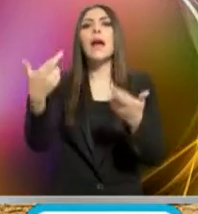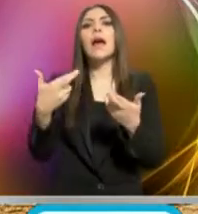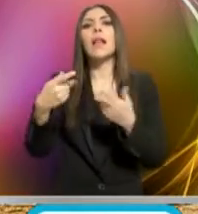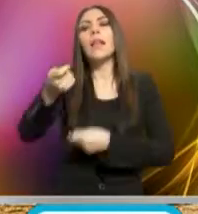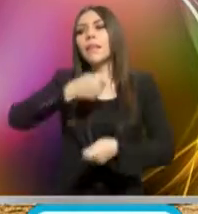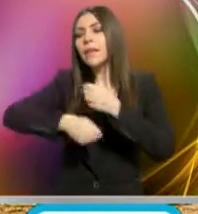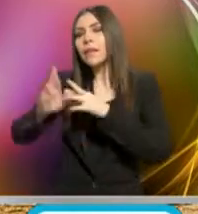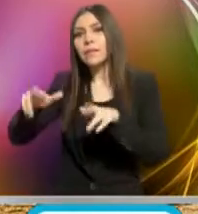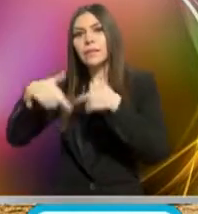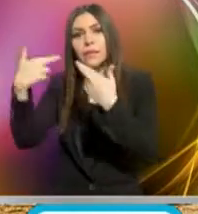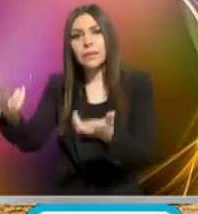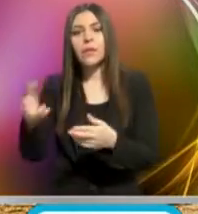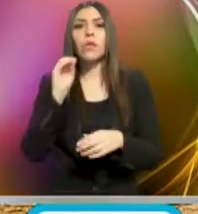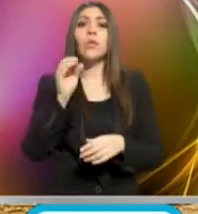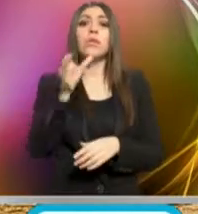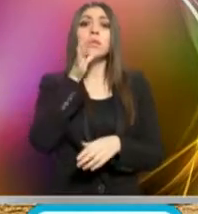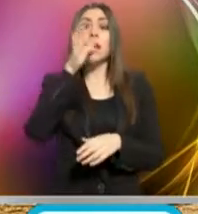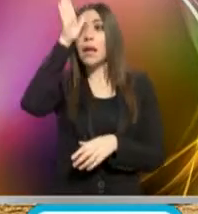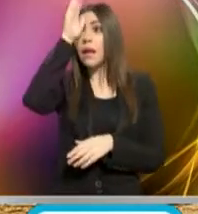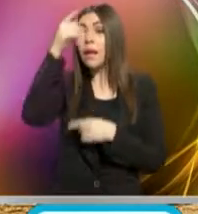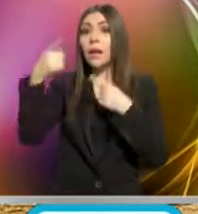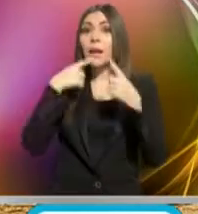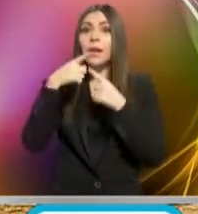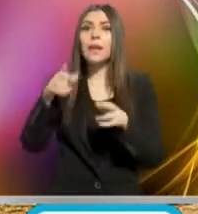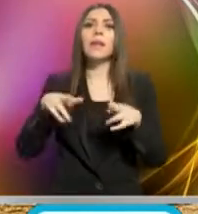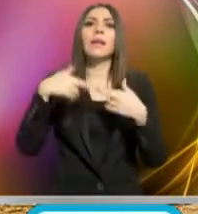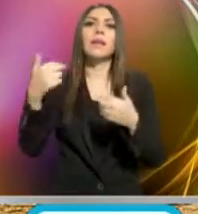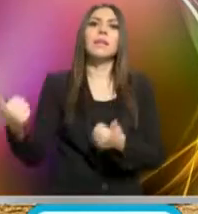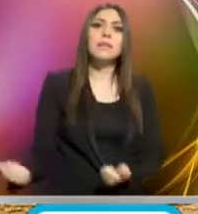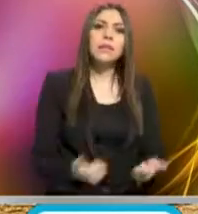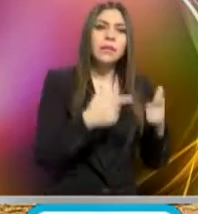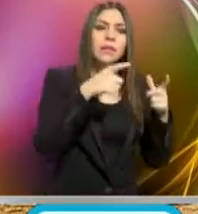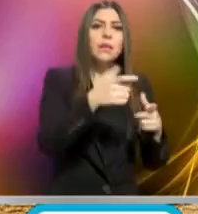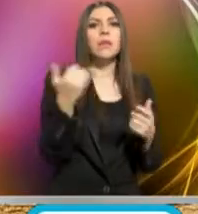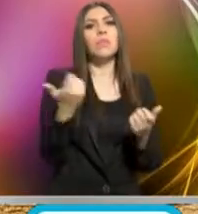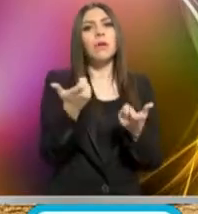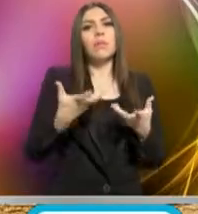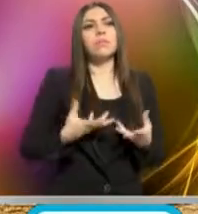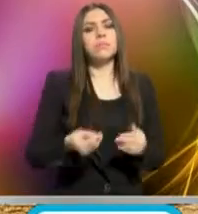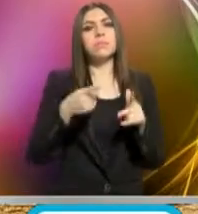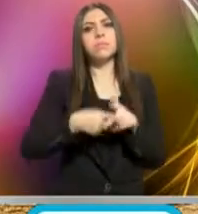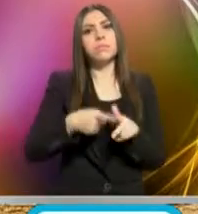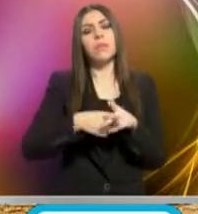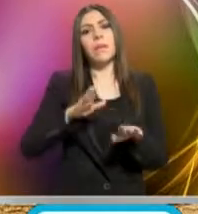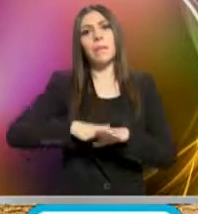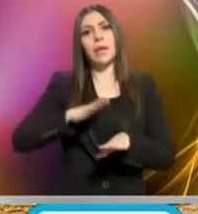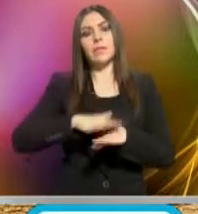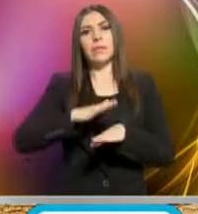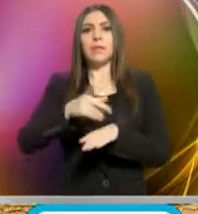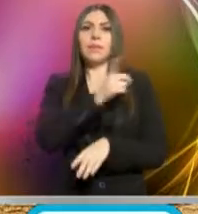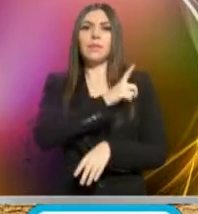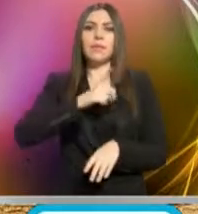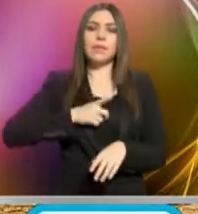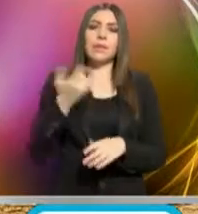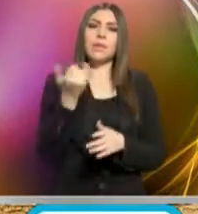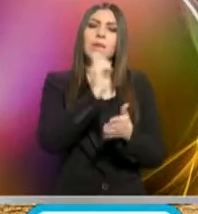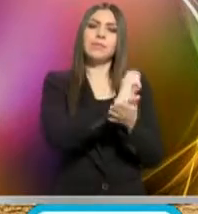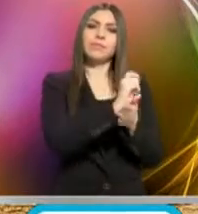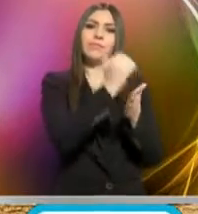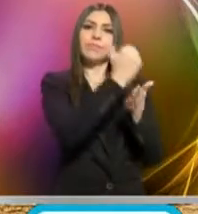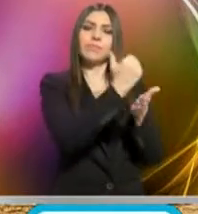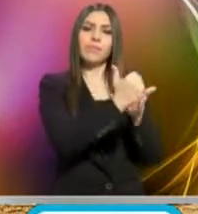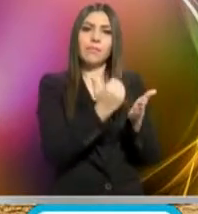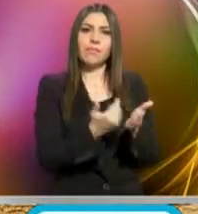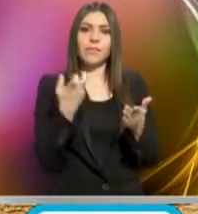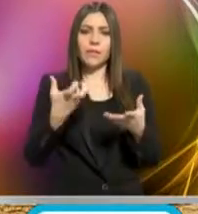llevar, lo que te tocó llevar de la cena. Entonces, bueno, también eso hay que meterlo al presupuesto. Sí, y la verdad es que yo quién soy para decirles, oiga, no les den